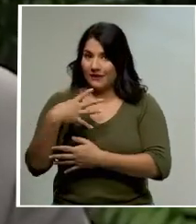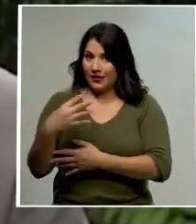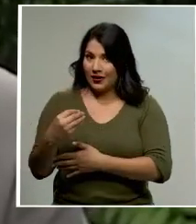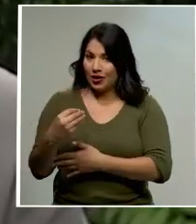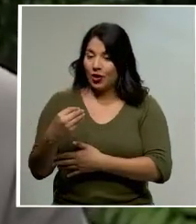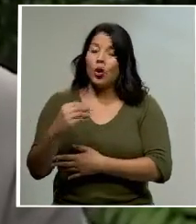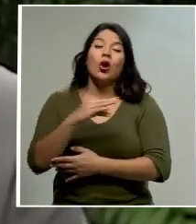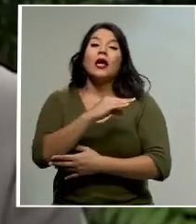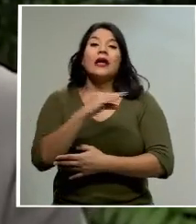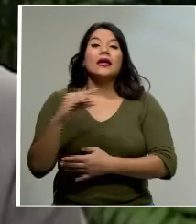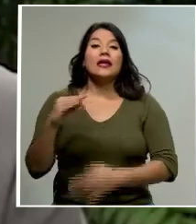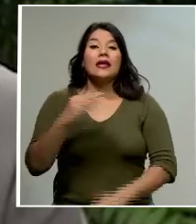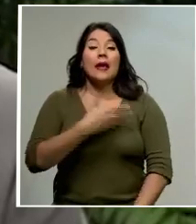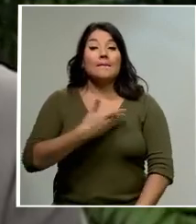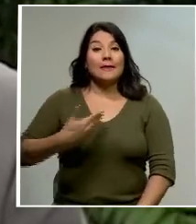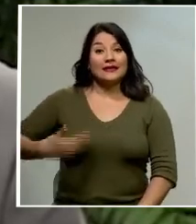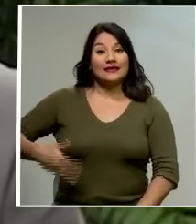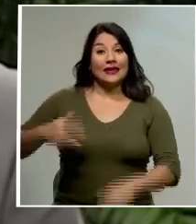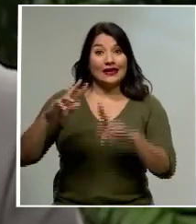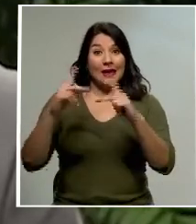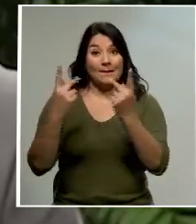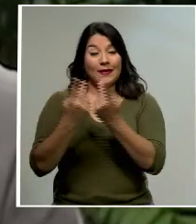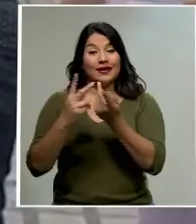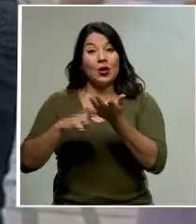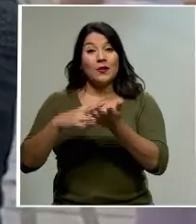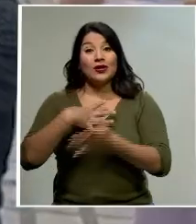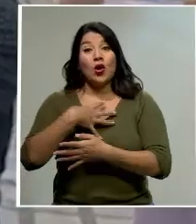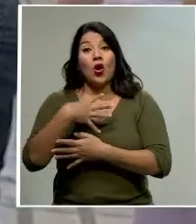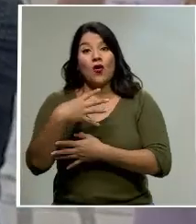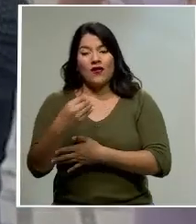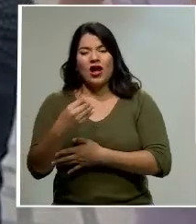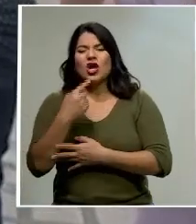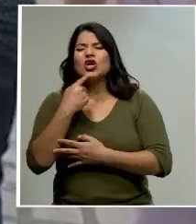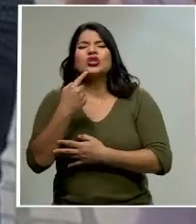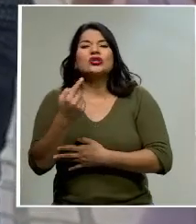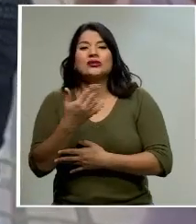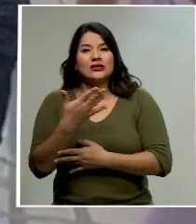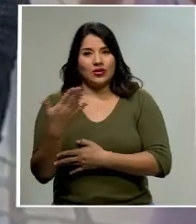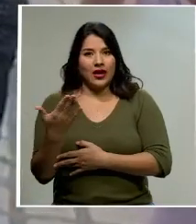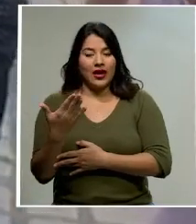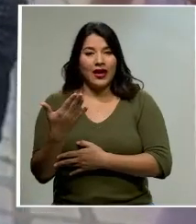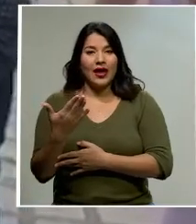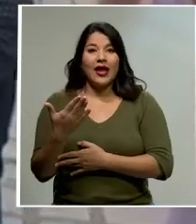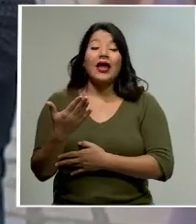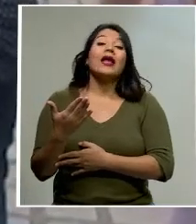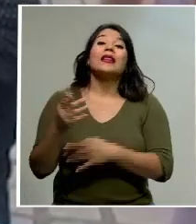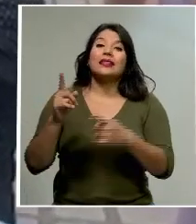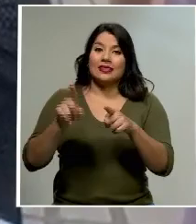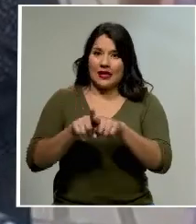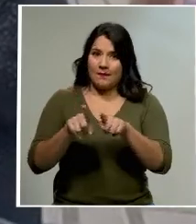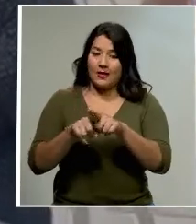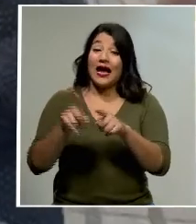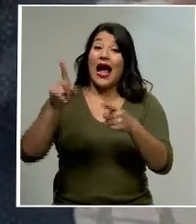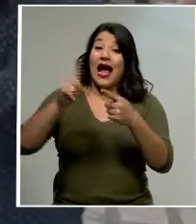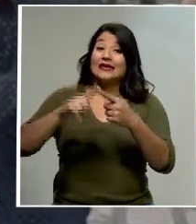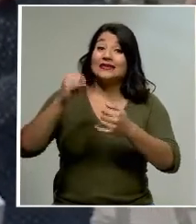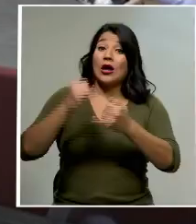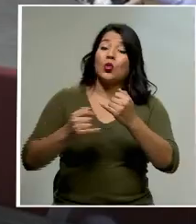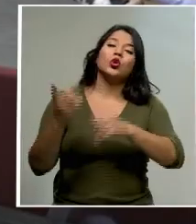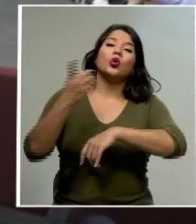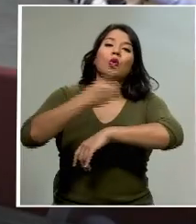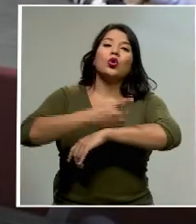la presidenta de esta agrupación política explicó a Costa Rica Noticias que será también hasta esta fecha que